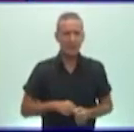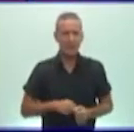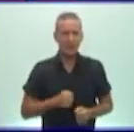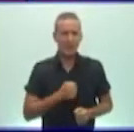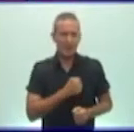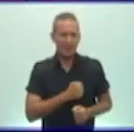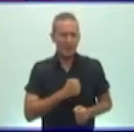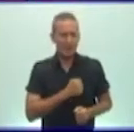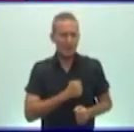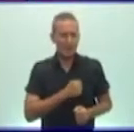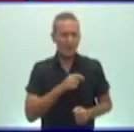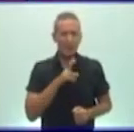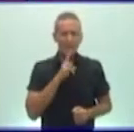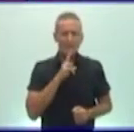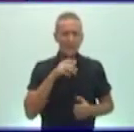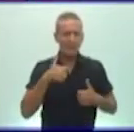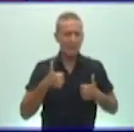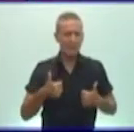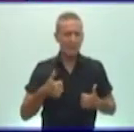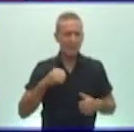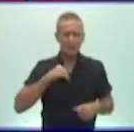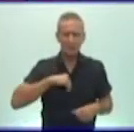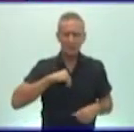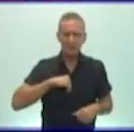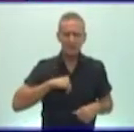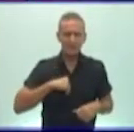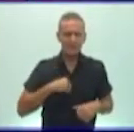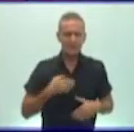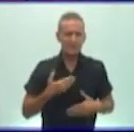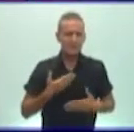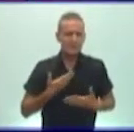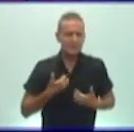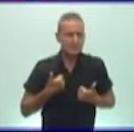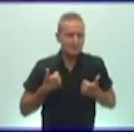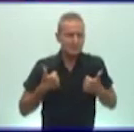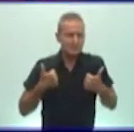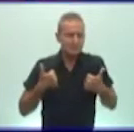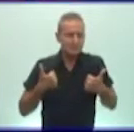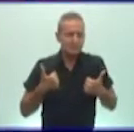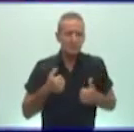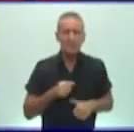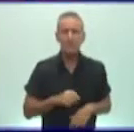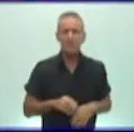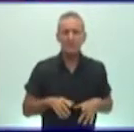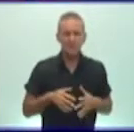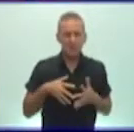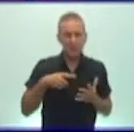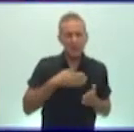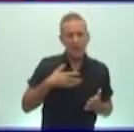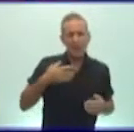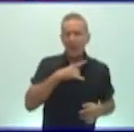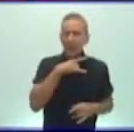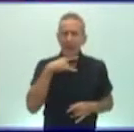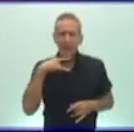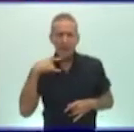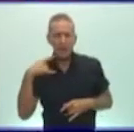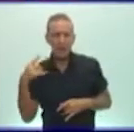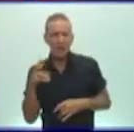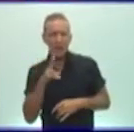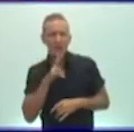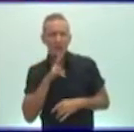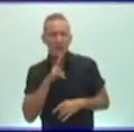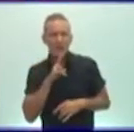buena. Siento otra vez su frescura. Lentamente entre mis dedos va pasando el agua clara.